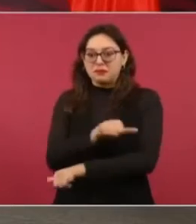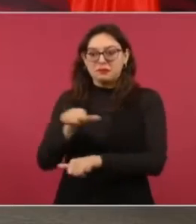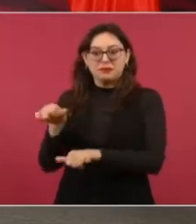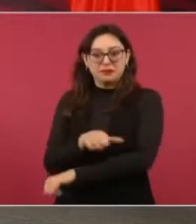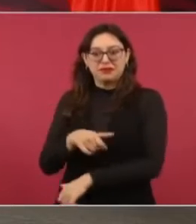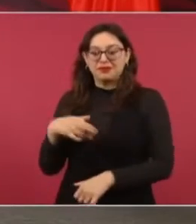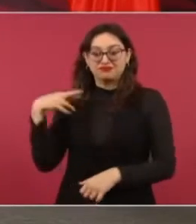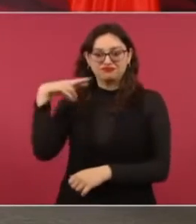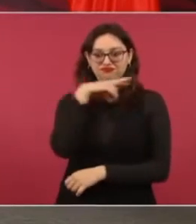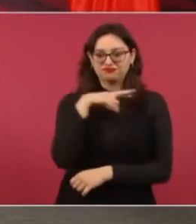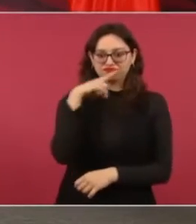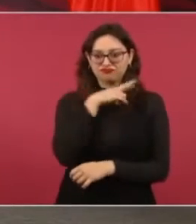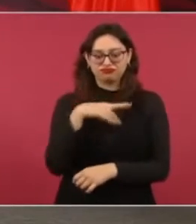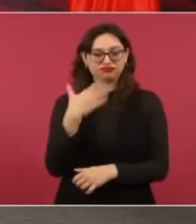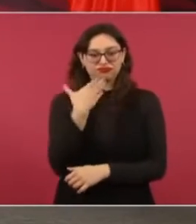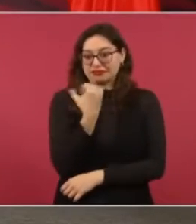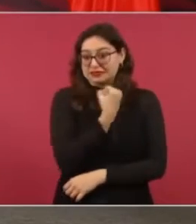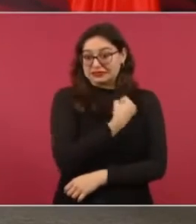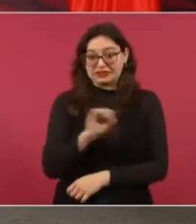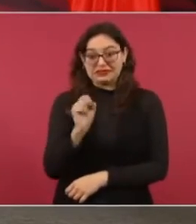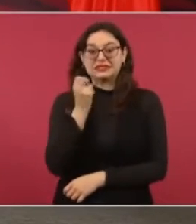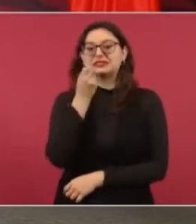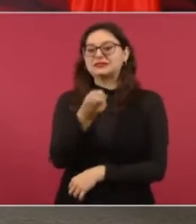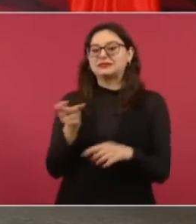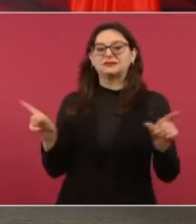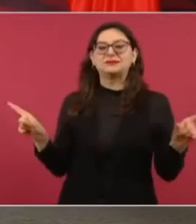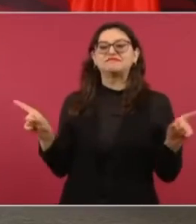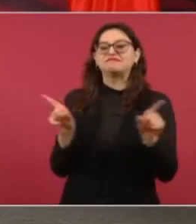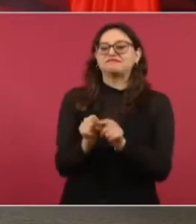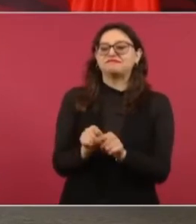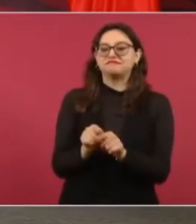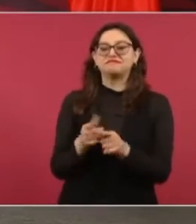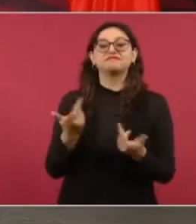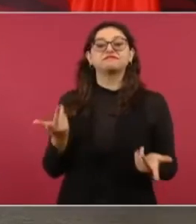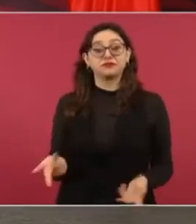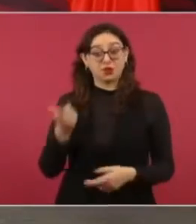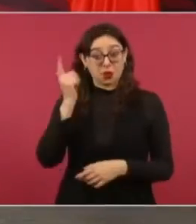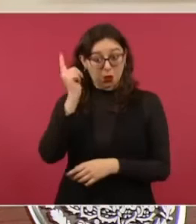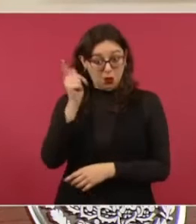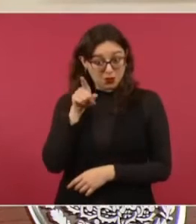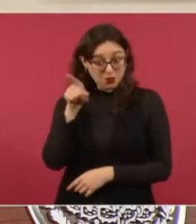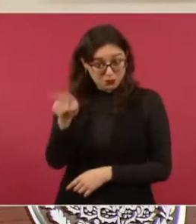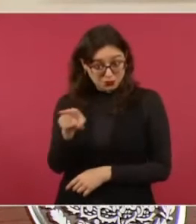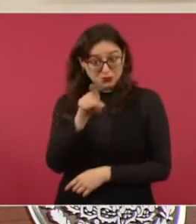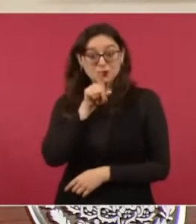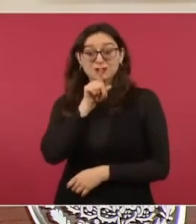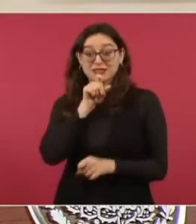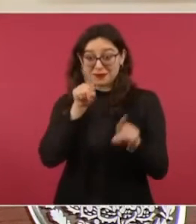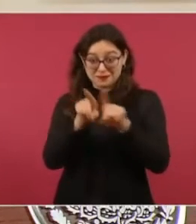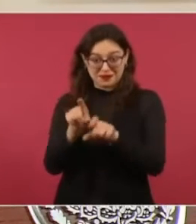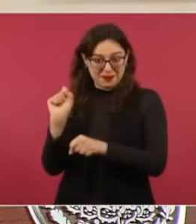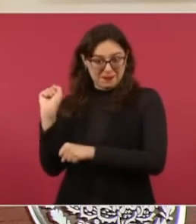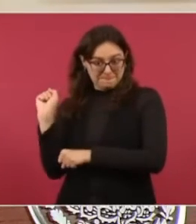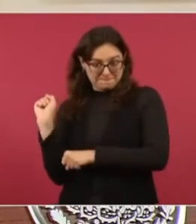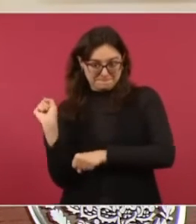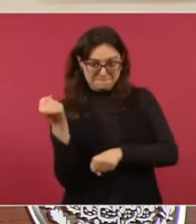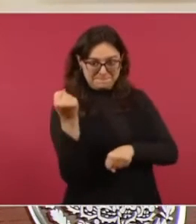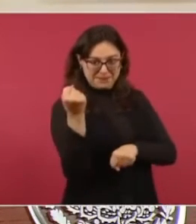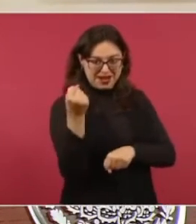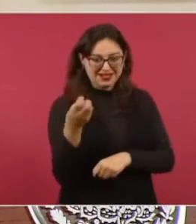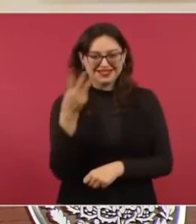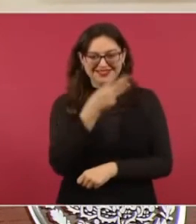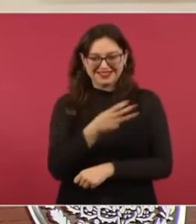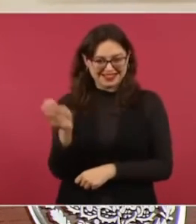cero. Este es mi reporte, señor presidente. Espero que usted siga bacaneando fuerte y bateando para 300 de